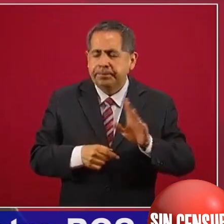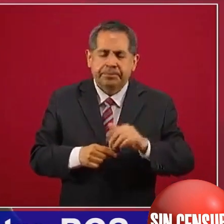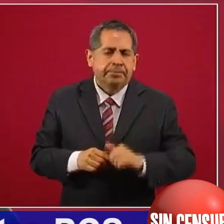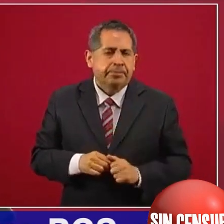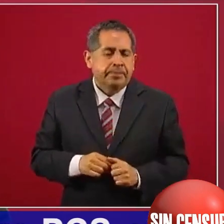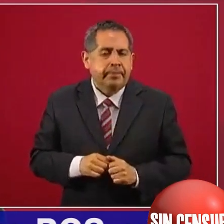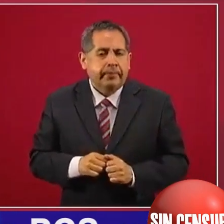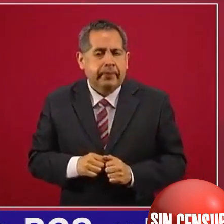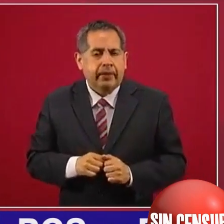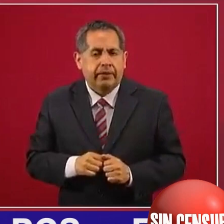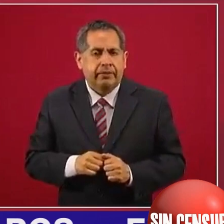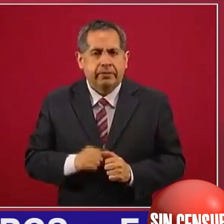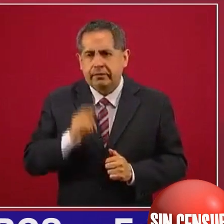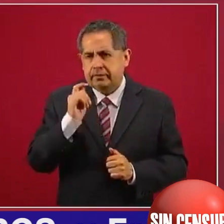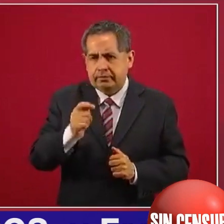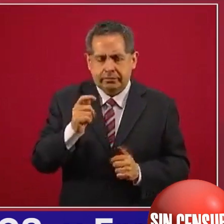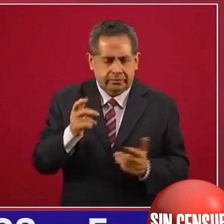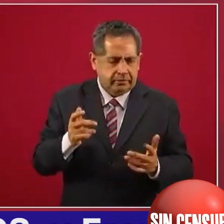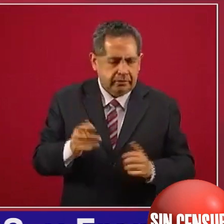¿qué